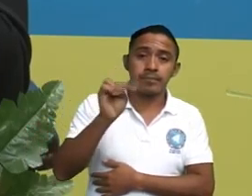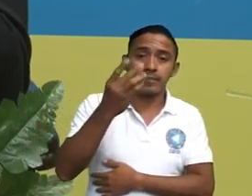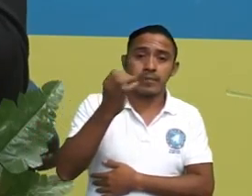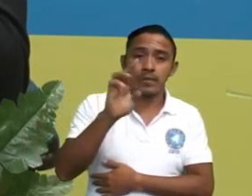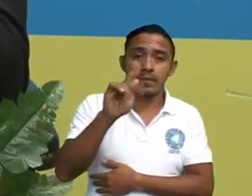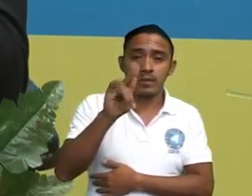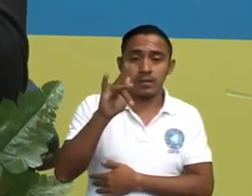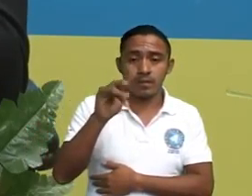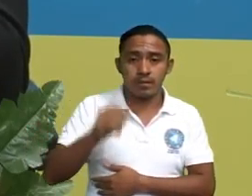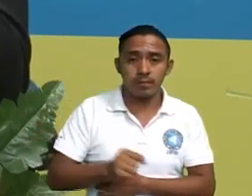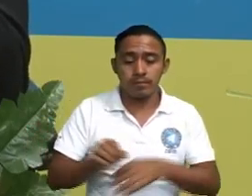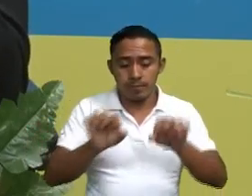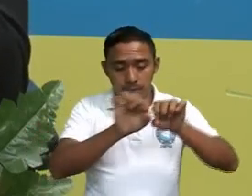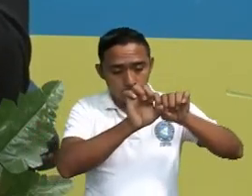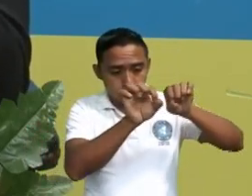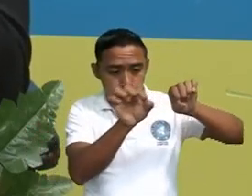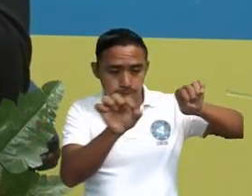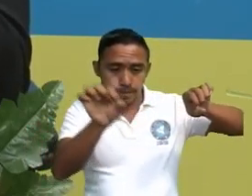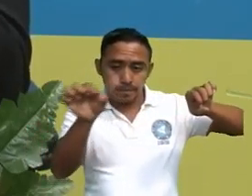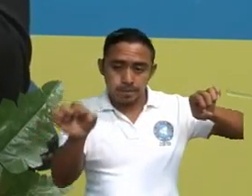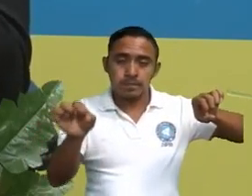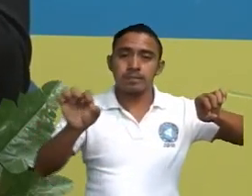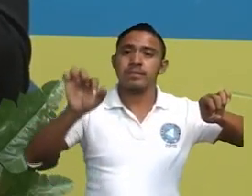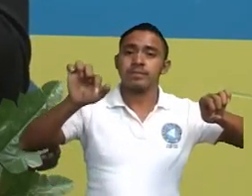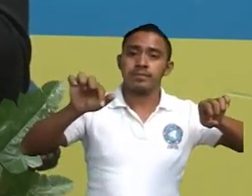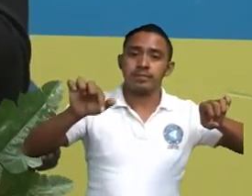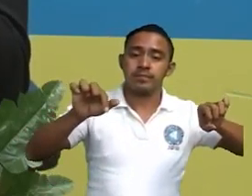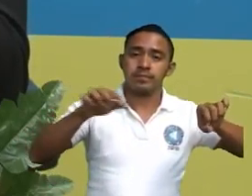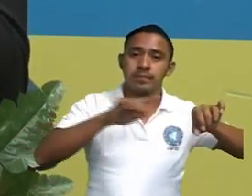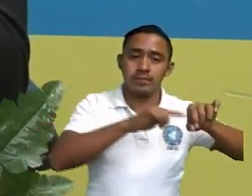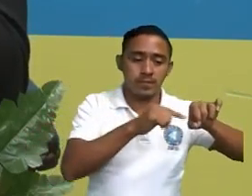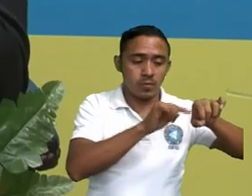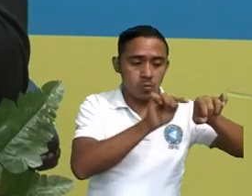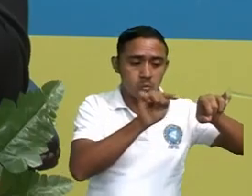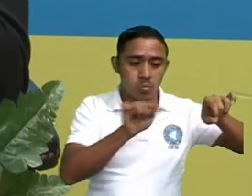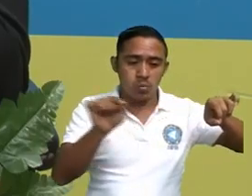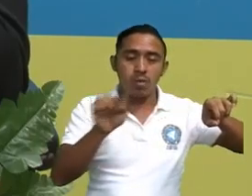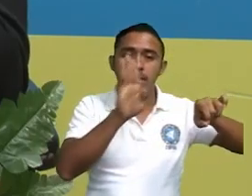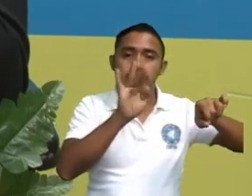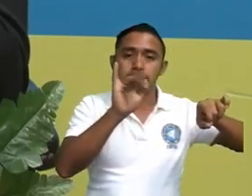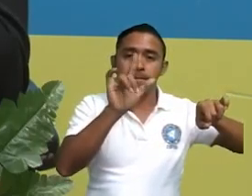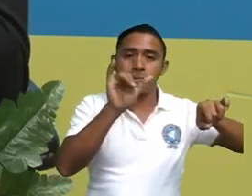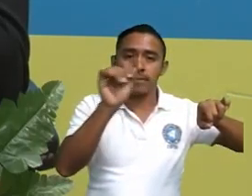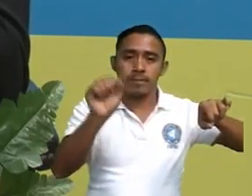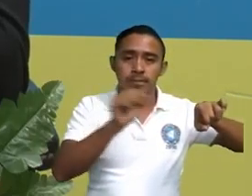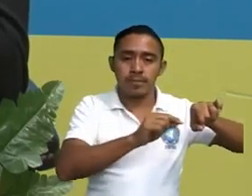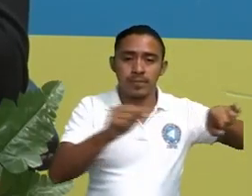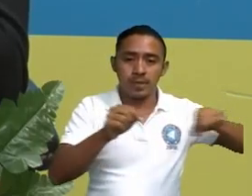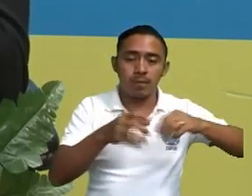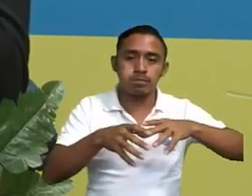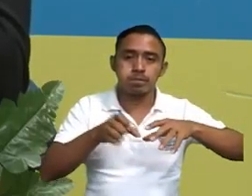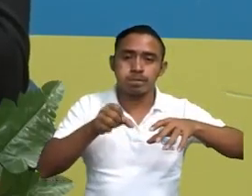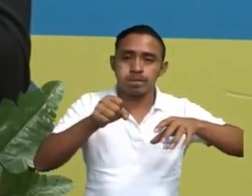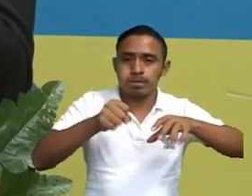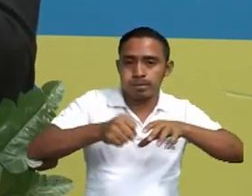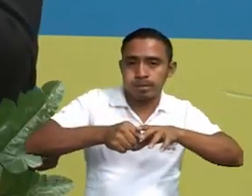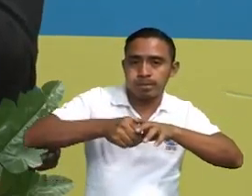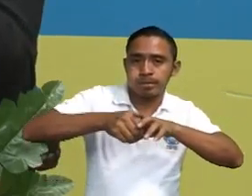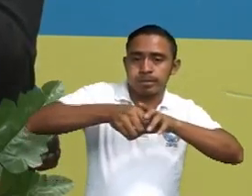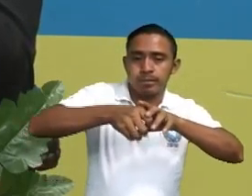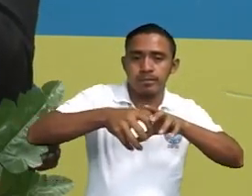del conducto principal, del drenaje de la bilis, por así llamarlo, y aumento de la presión del conducto por